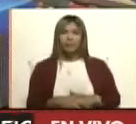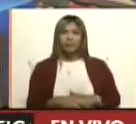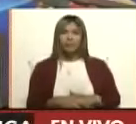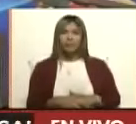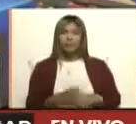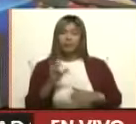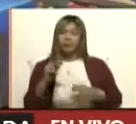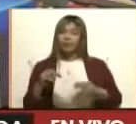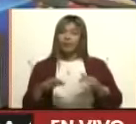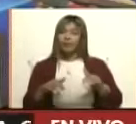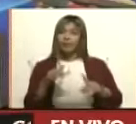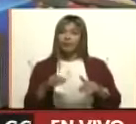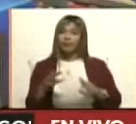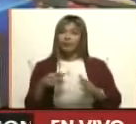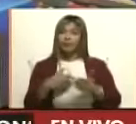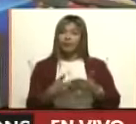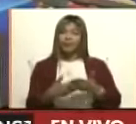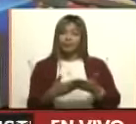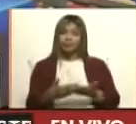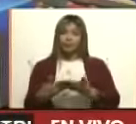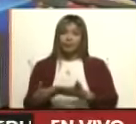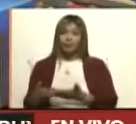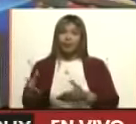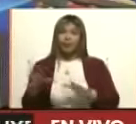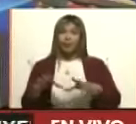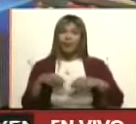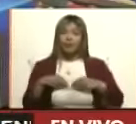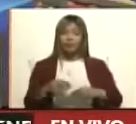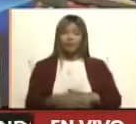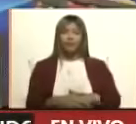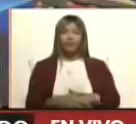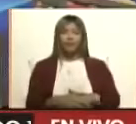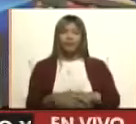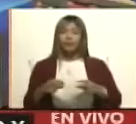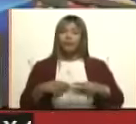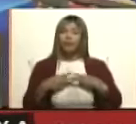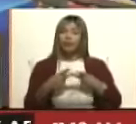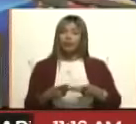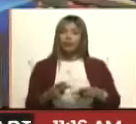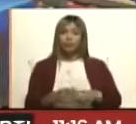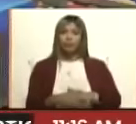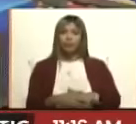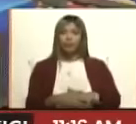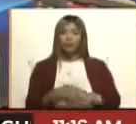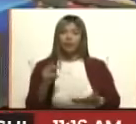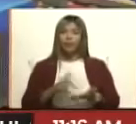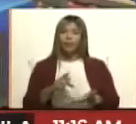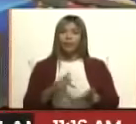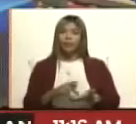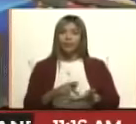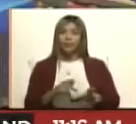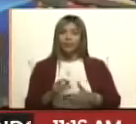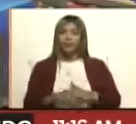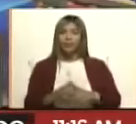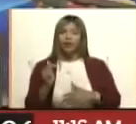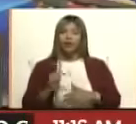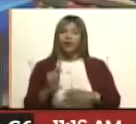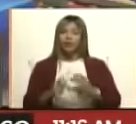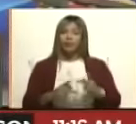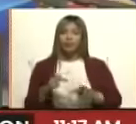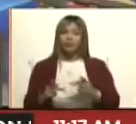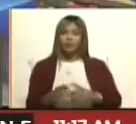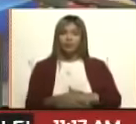adherirse, para presentar su adhesión y su voluntad de participar en este